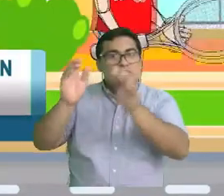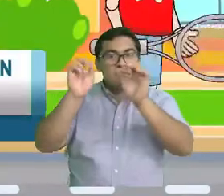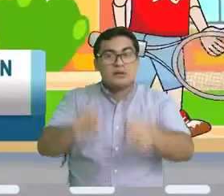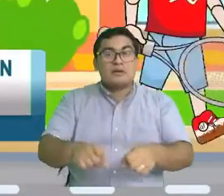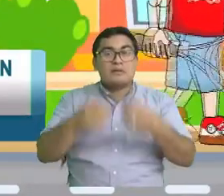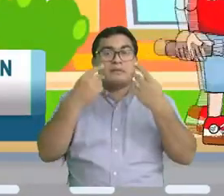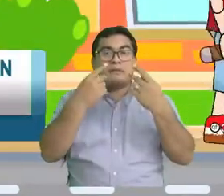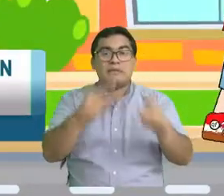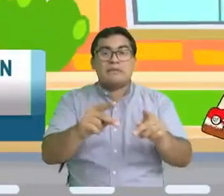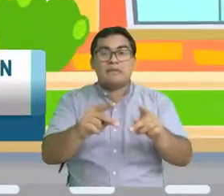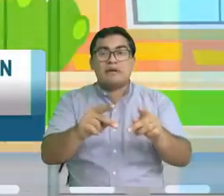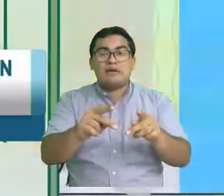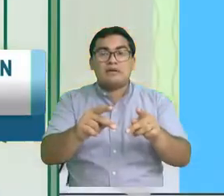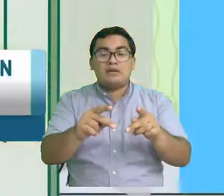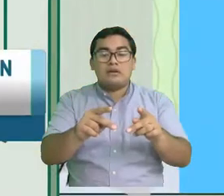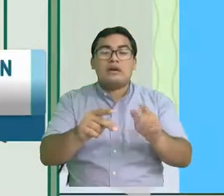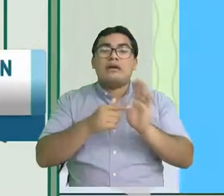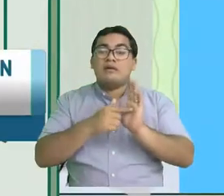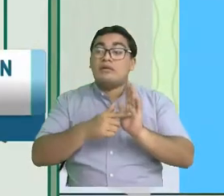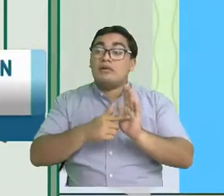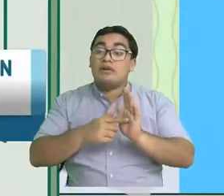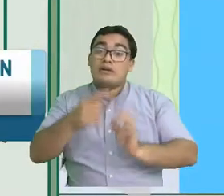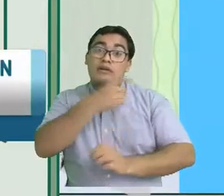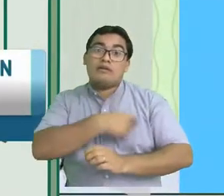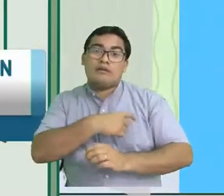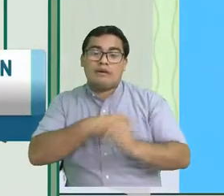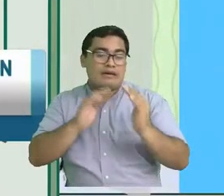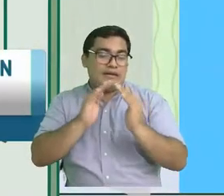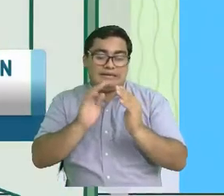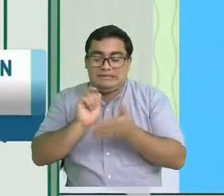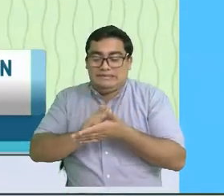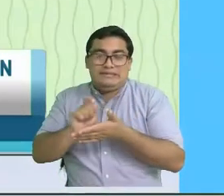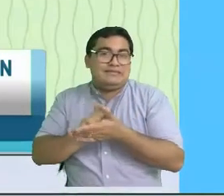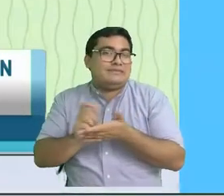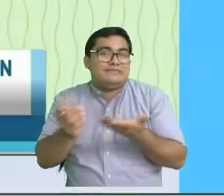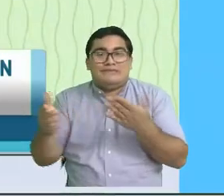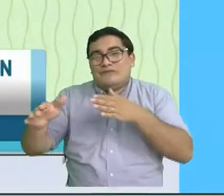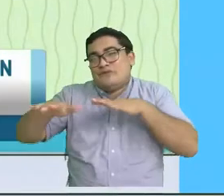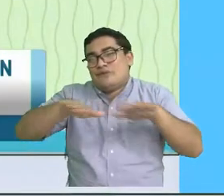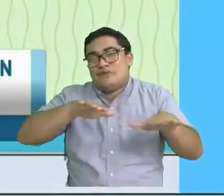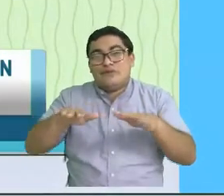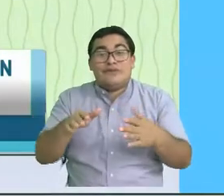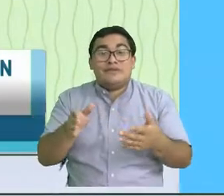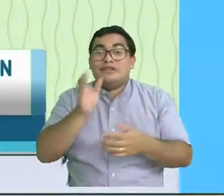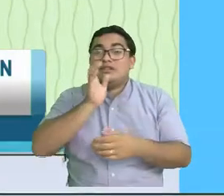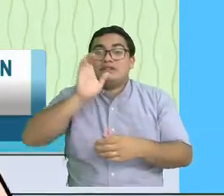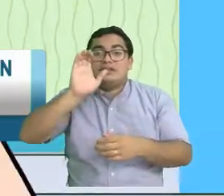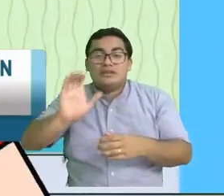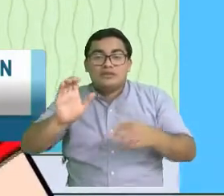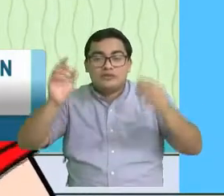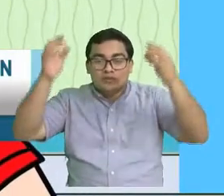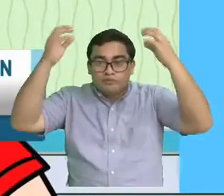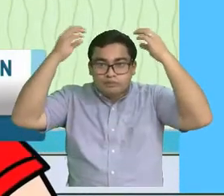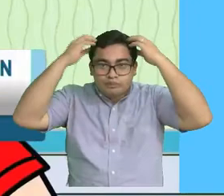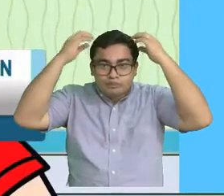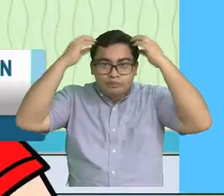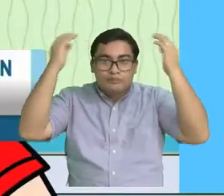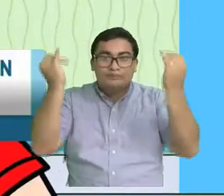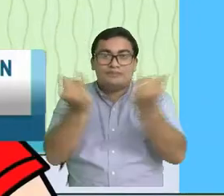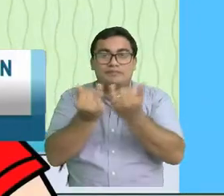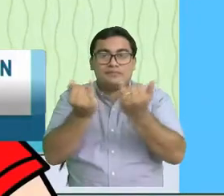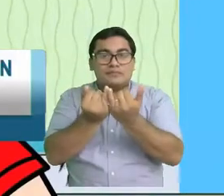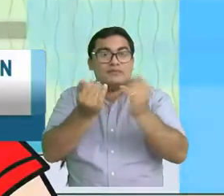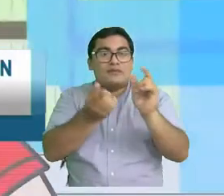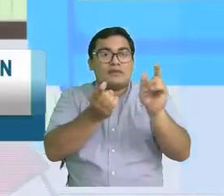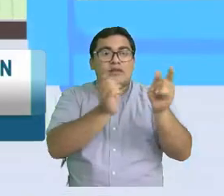no se pueden concentrar para hacer la tarea en el colegio, ¿verdad? Entonces, sí, los niños son... El cerebro de un niño es una máquina